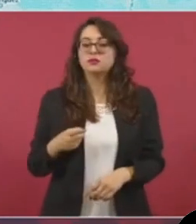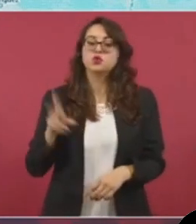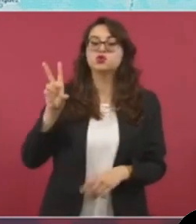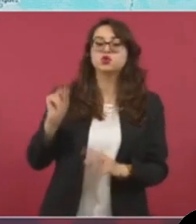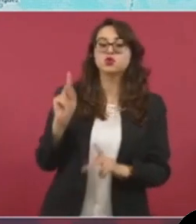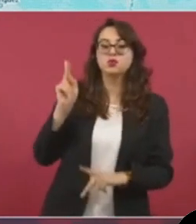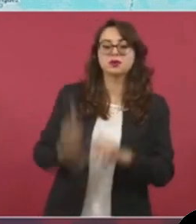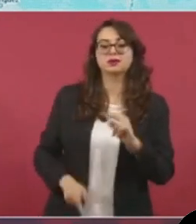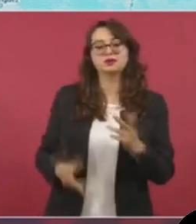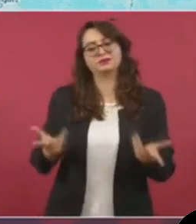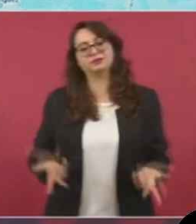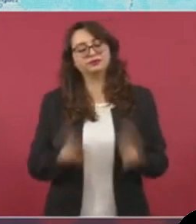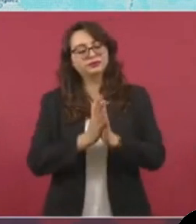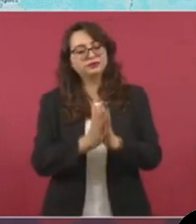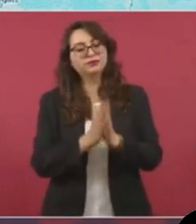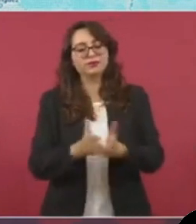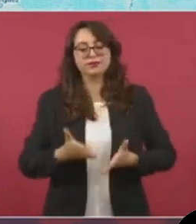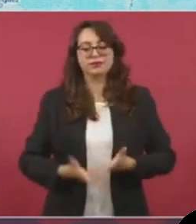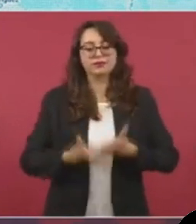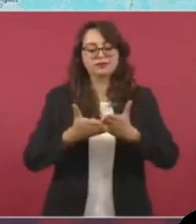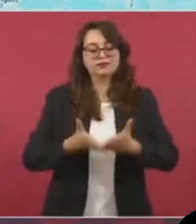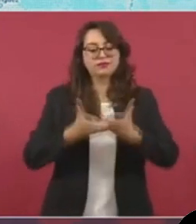que es de Puerto a Puerto